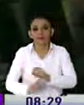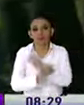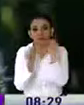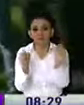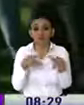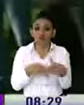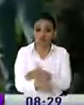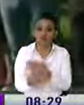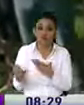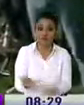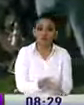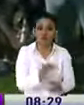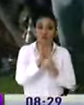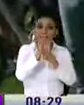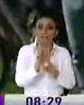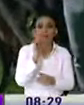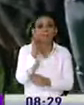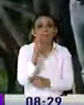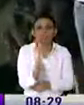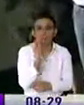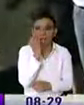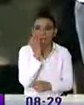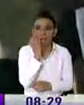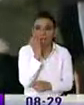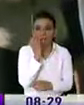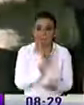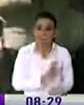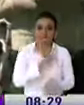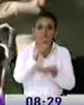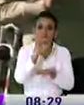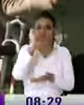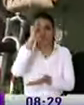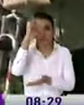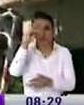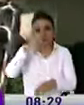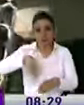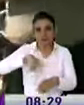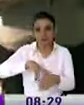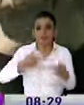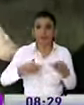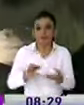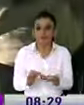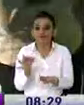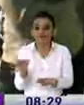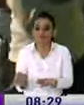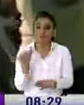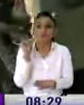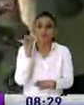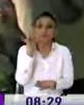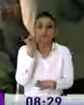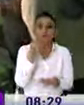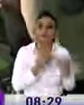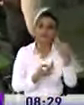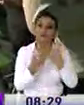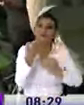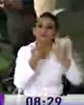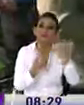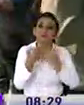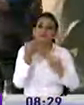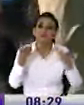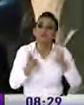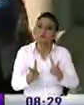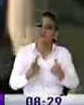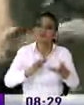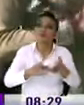un evento especial el día de mañana. Vamos a hablar con representantes de la Policía Nacional y también del Cantón Rumiñahui para que nos expliquen un poco e invitar a la